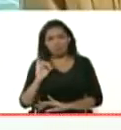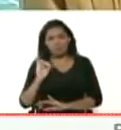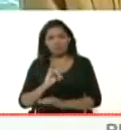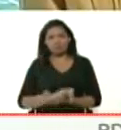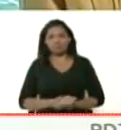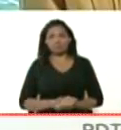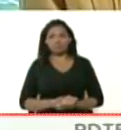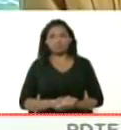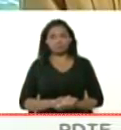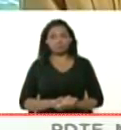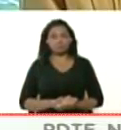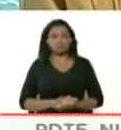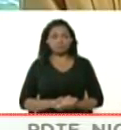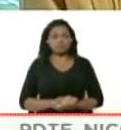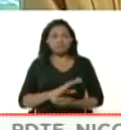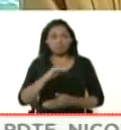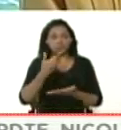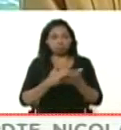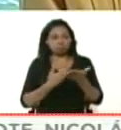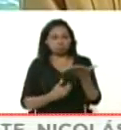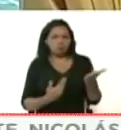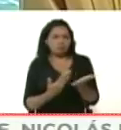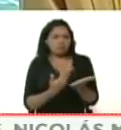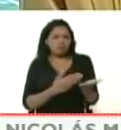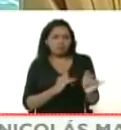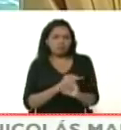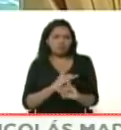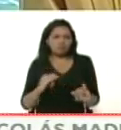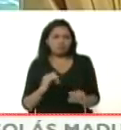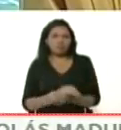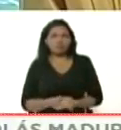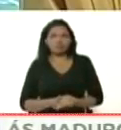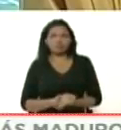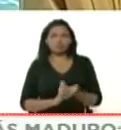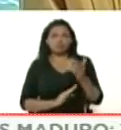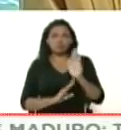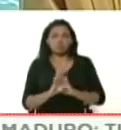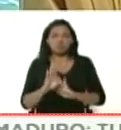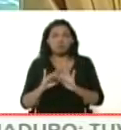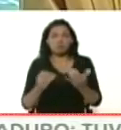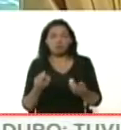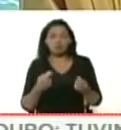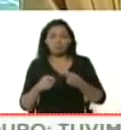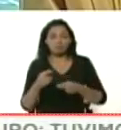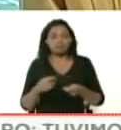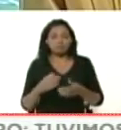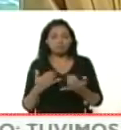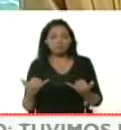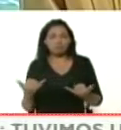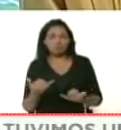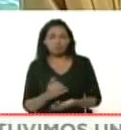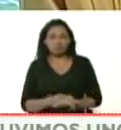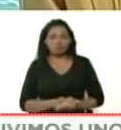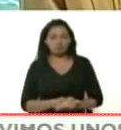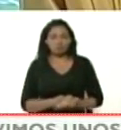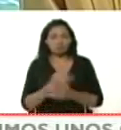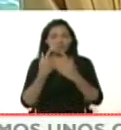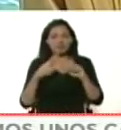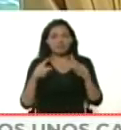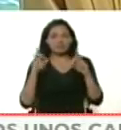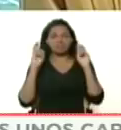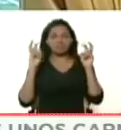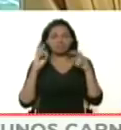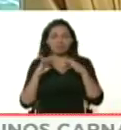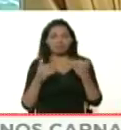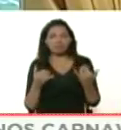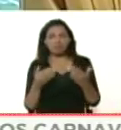hecho saber, me lo había propuesto. Dije, aquí no hay que subirlo al comercio exterior. Hay otros temas que sí hay que